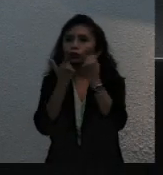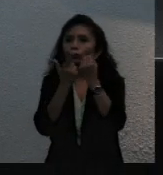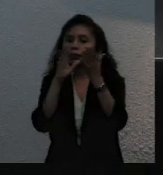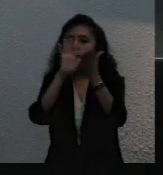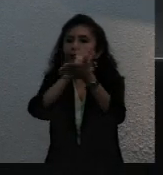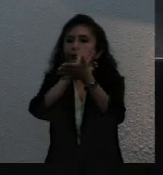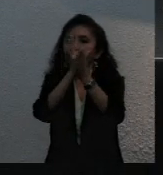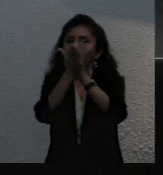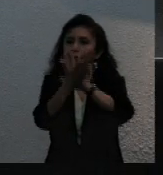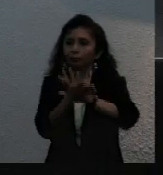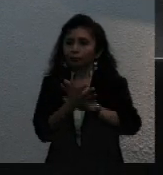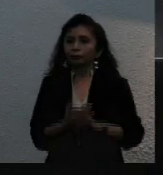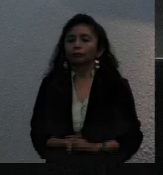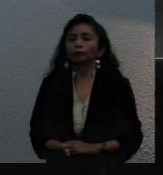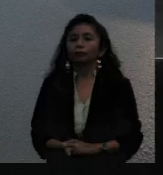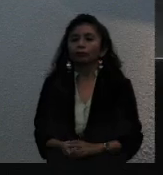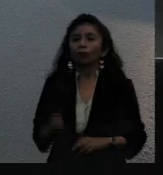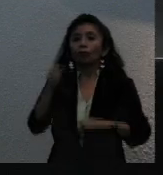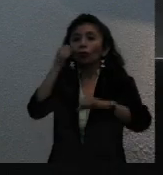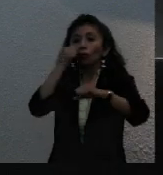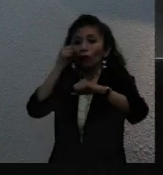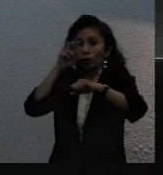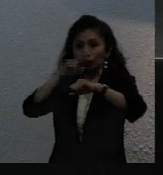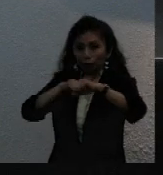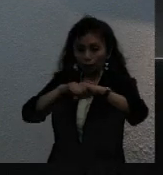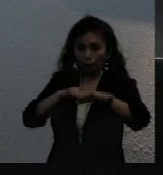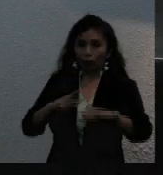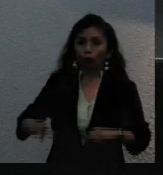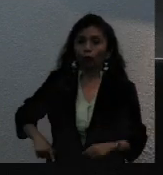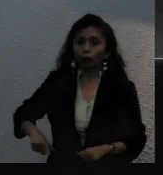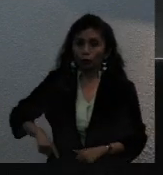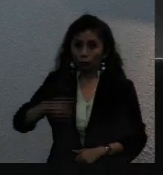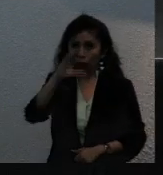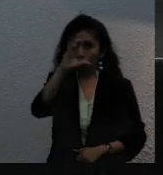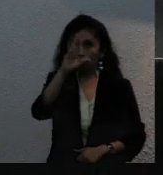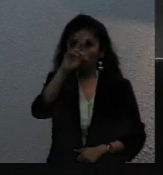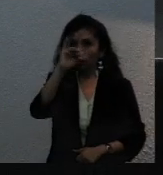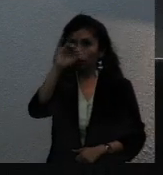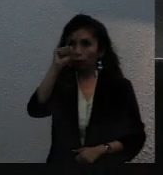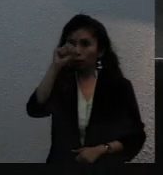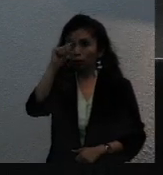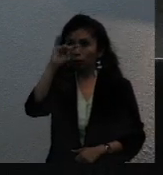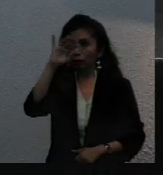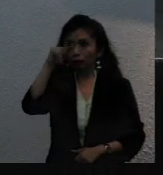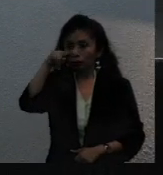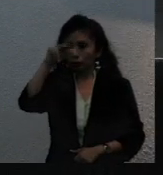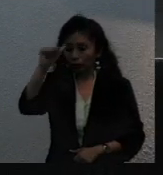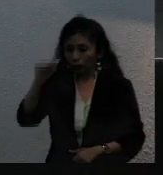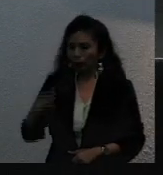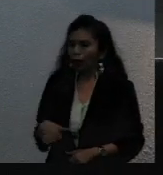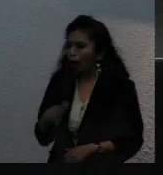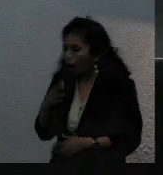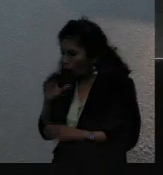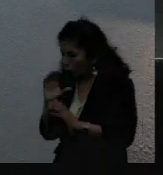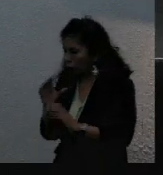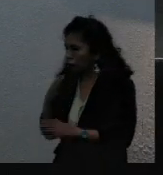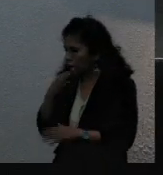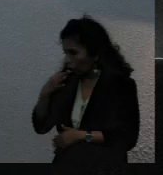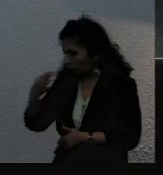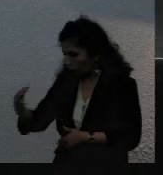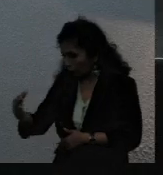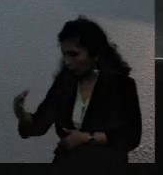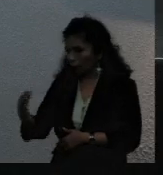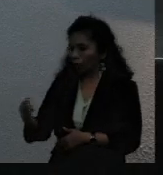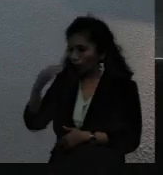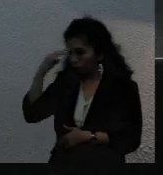transformación. Secretaria de Gobierno, Cristina Torres, comuníquele a la gobernadora que puede tener la certeza de que en